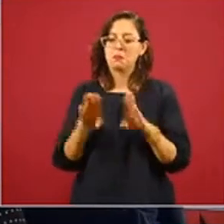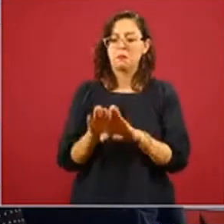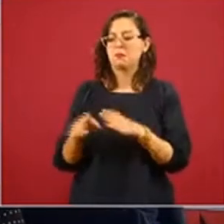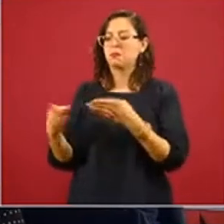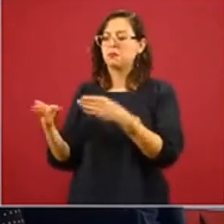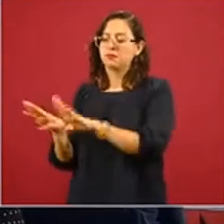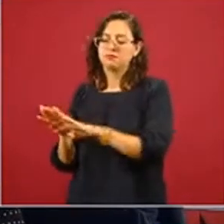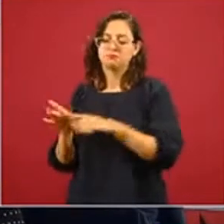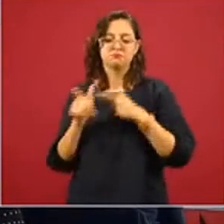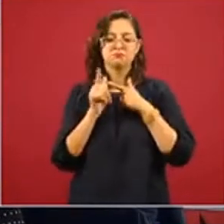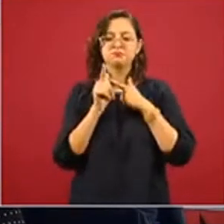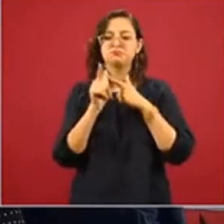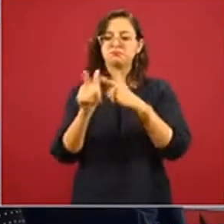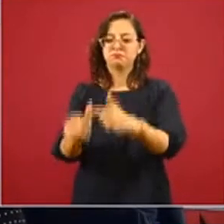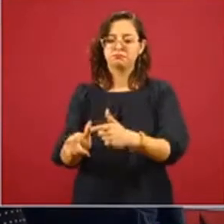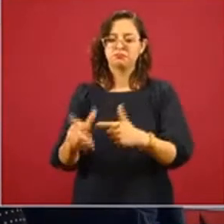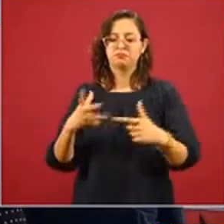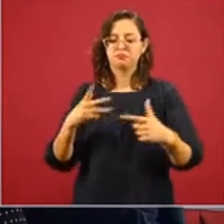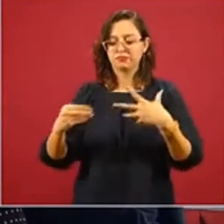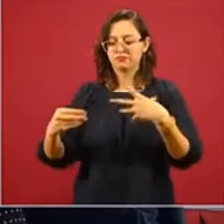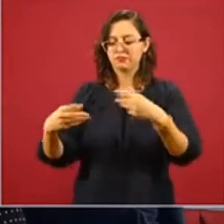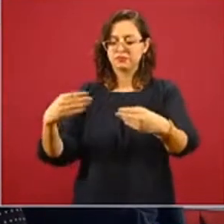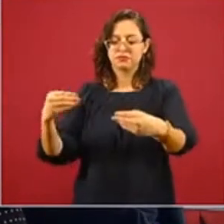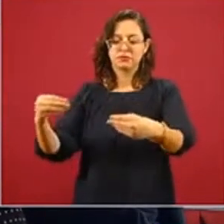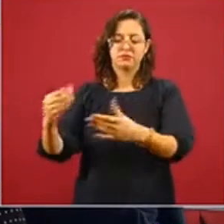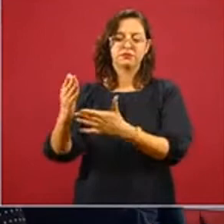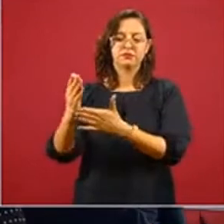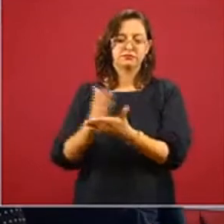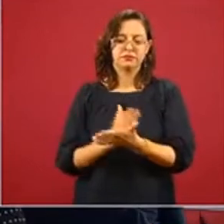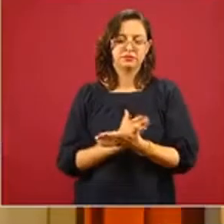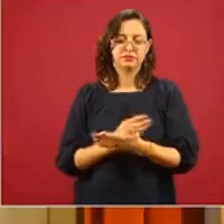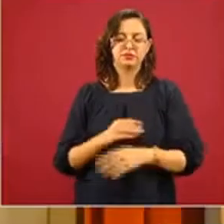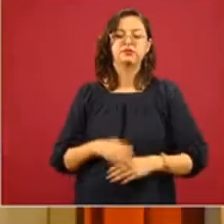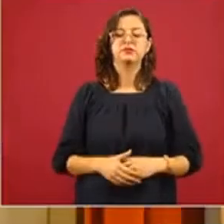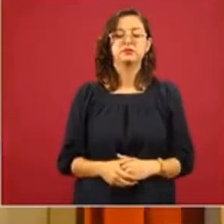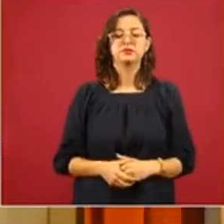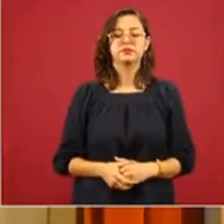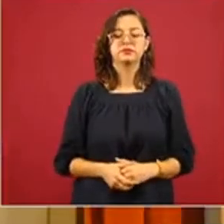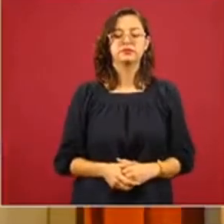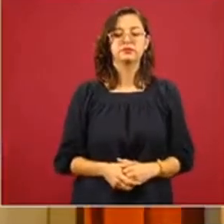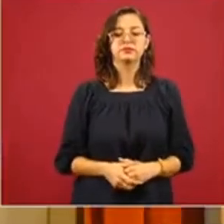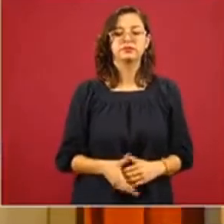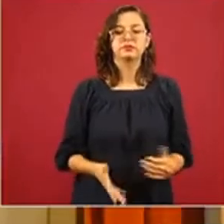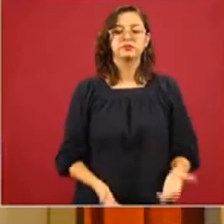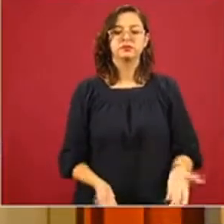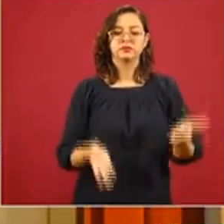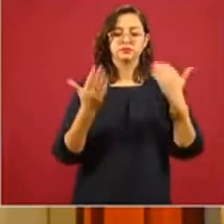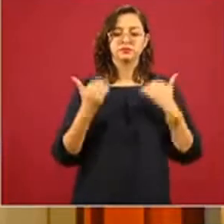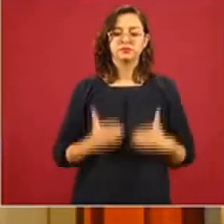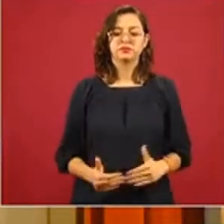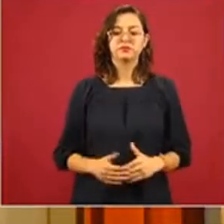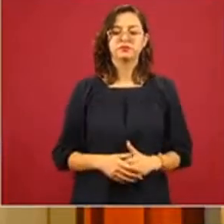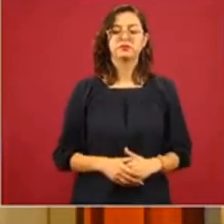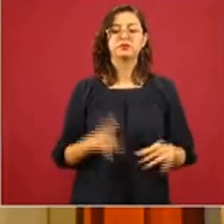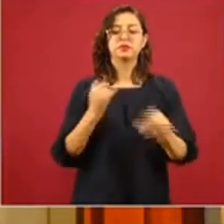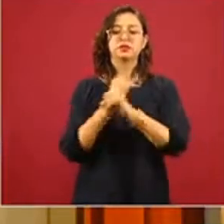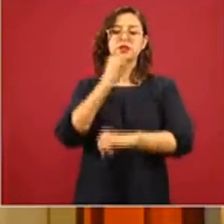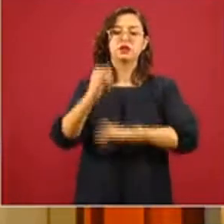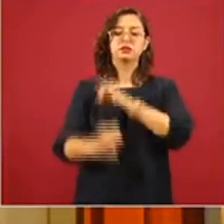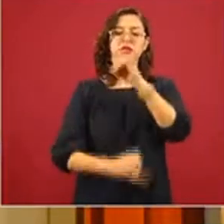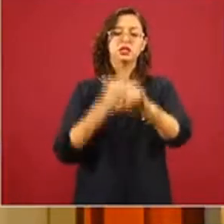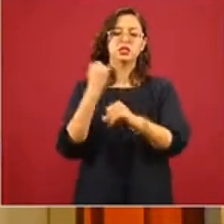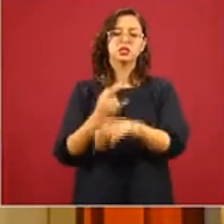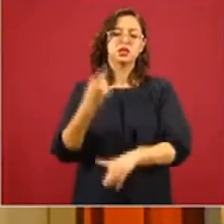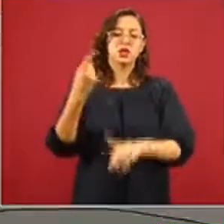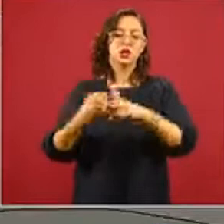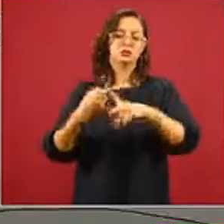mantener cerrados para evitar los contagios de la enfermedad. Muy bien, pasemos entonces ahora sí a las cifras